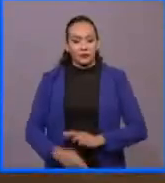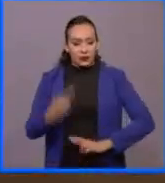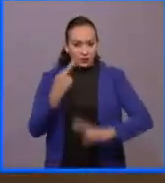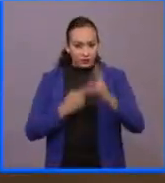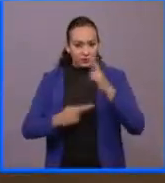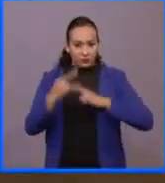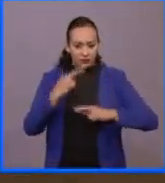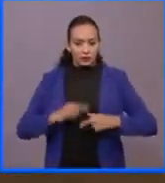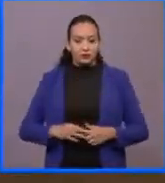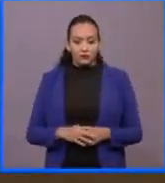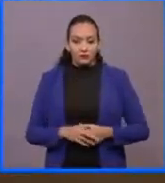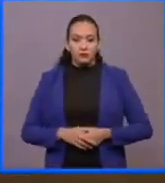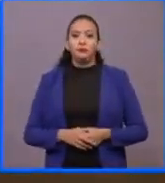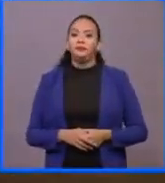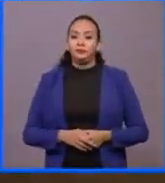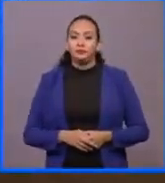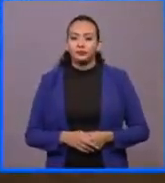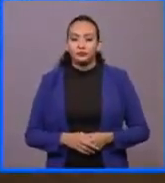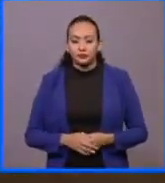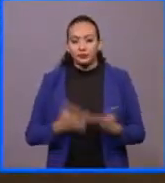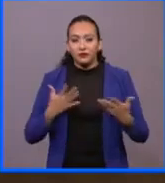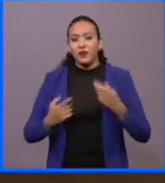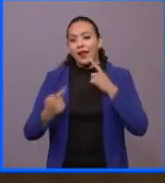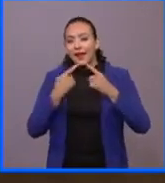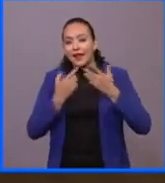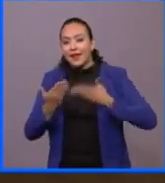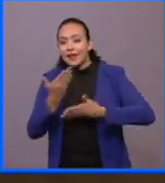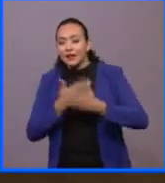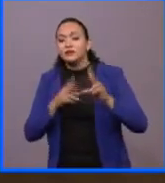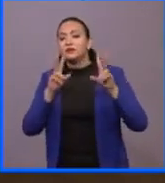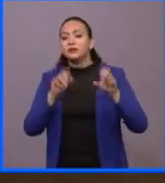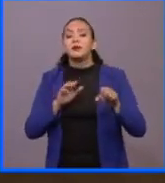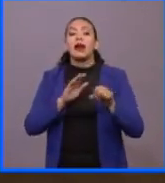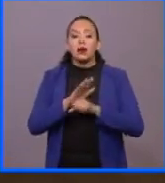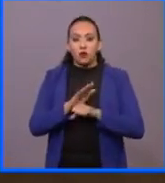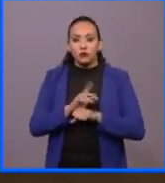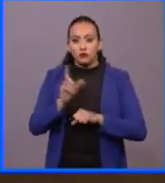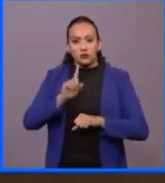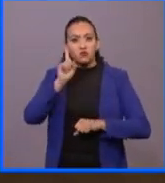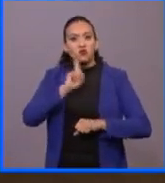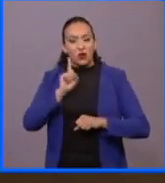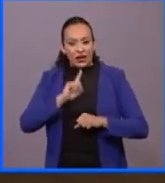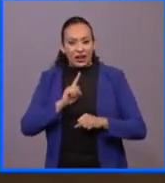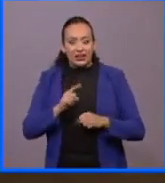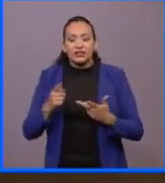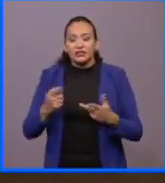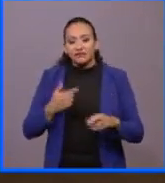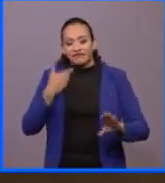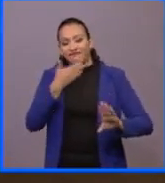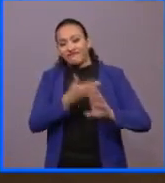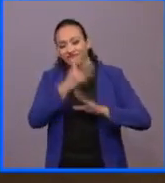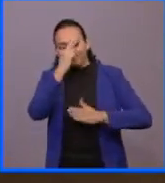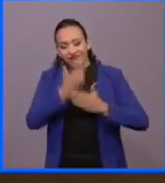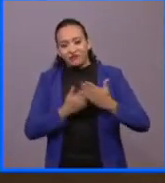Más adelante, se llevó a cabo un diálogo sobre la violencia obstétrica en el país.